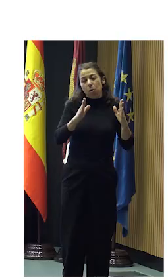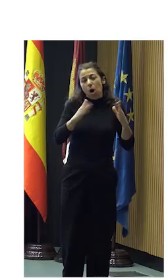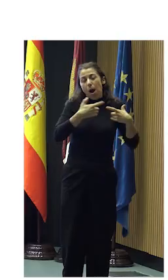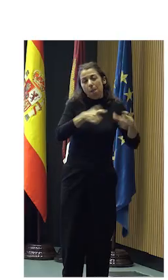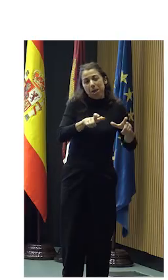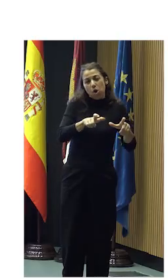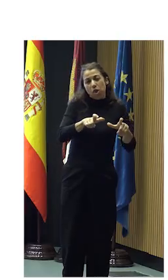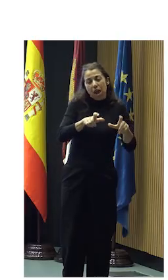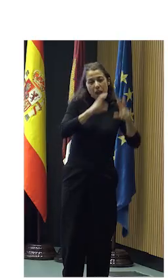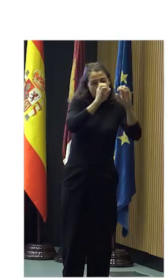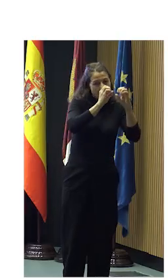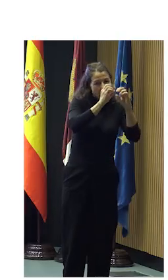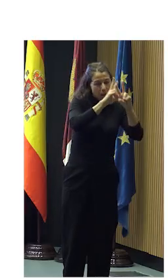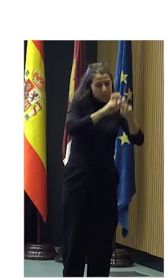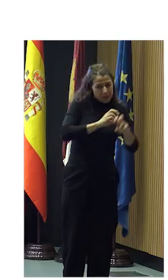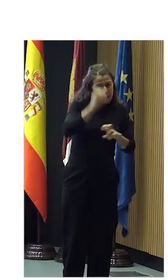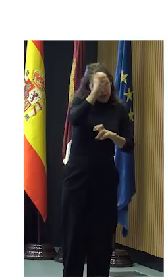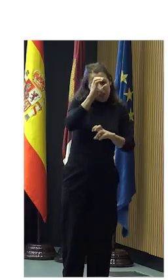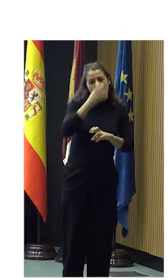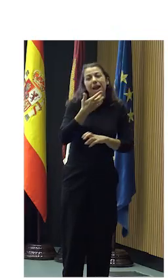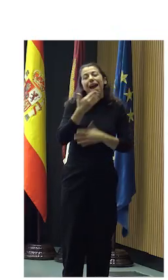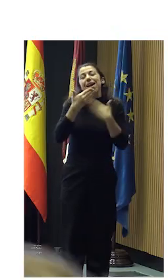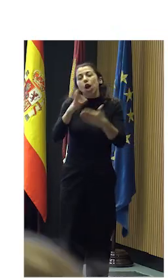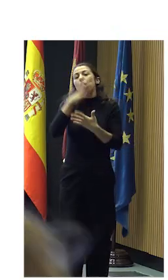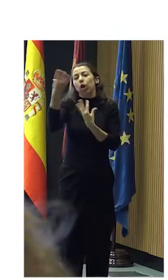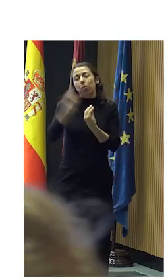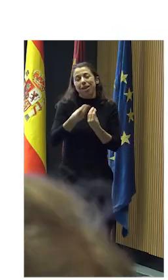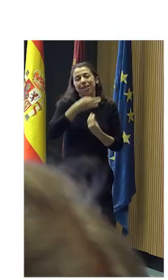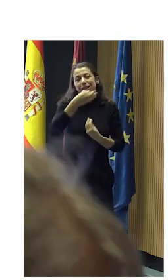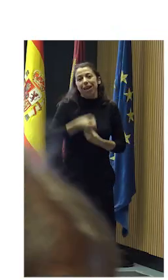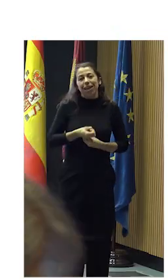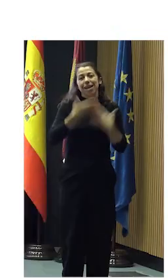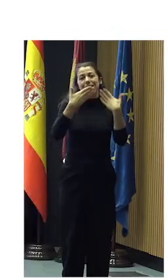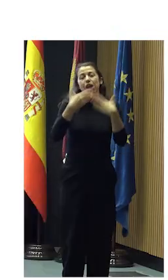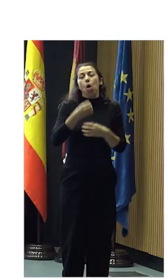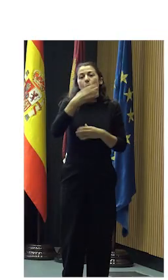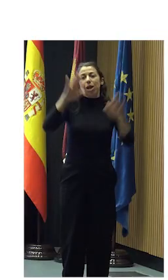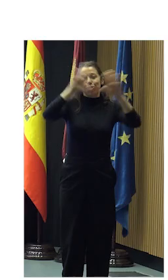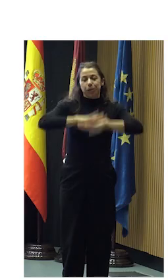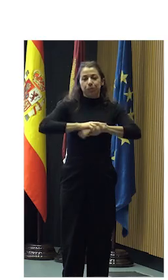investigación y ciencia. Gracias por su acompañamiento esta tarde y muchas gracias. Buenas noches.